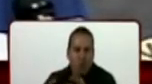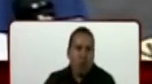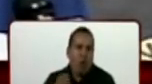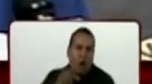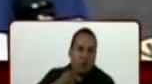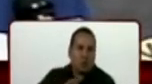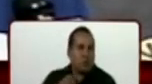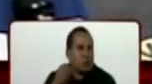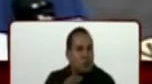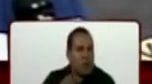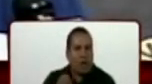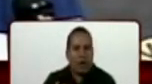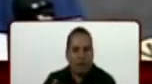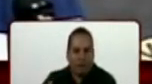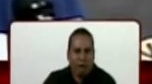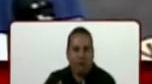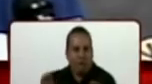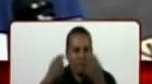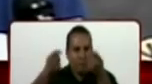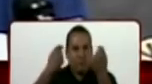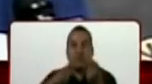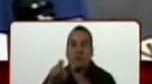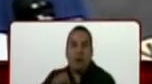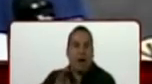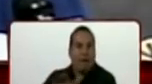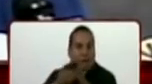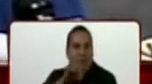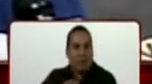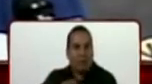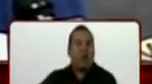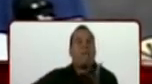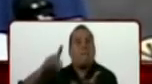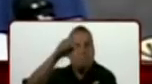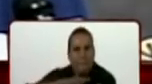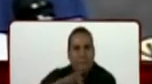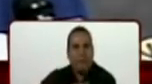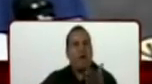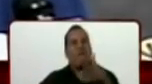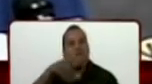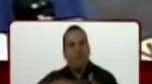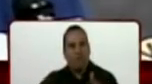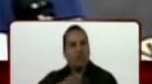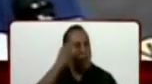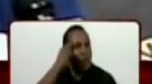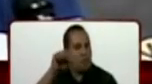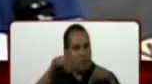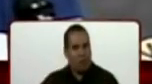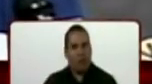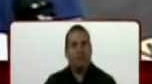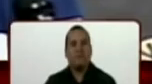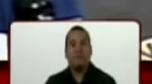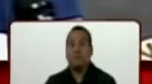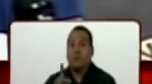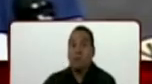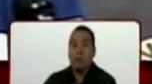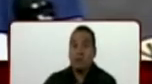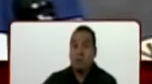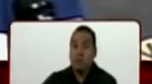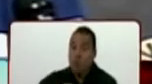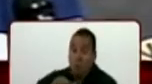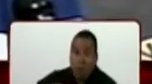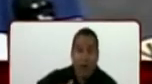poder incrementar la participación del acto de votación del día de hoy. Una alta participación